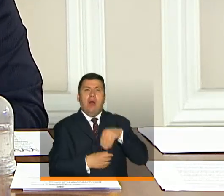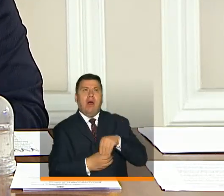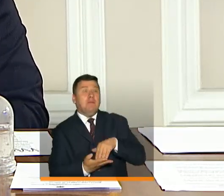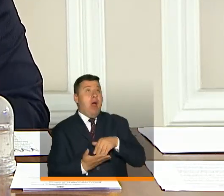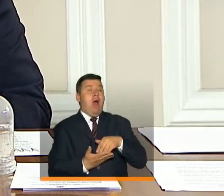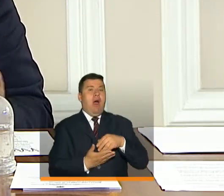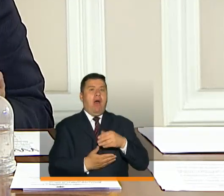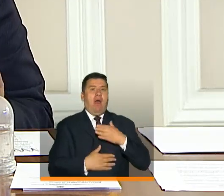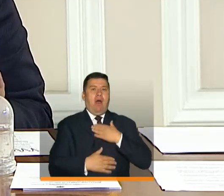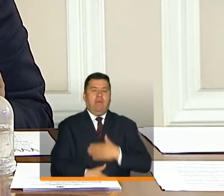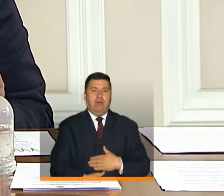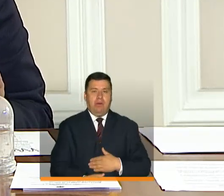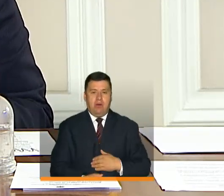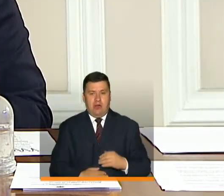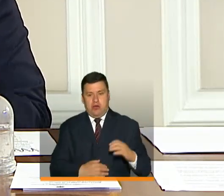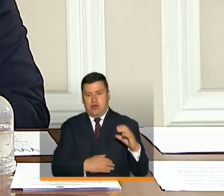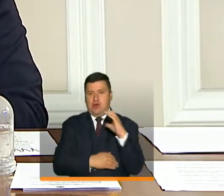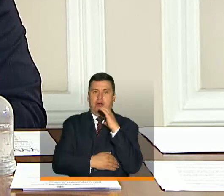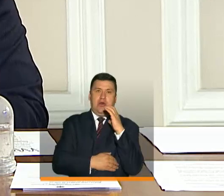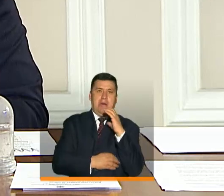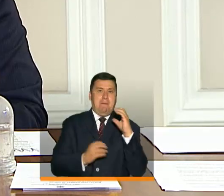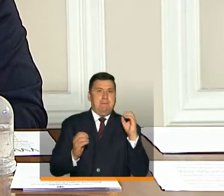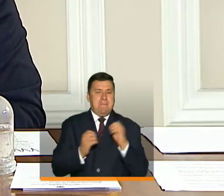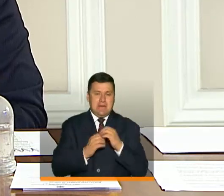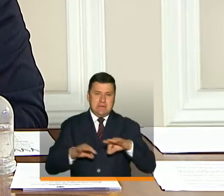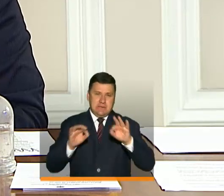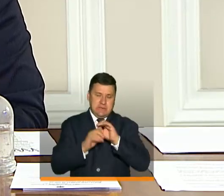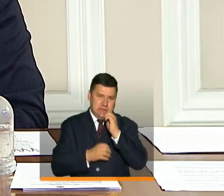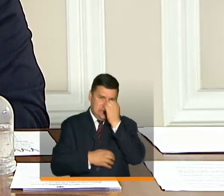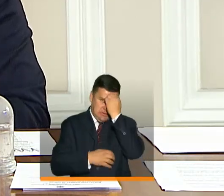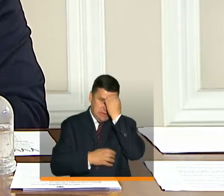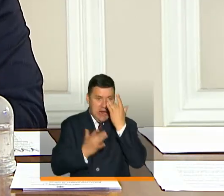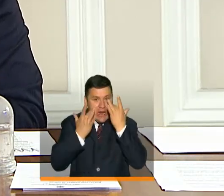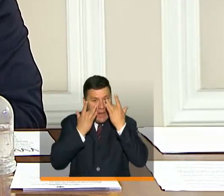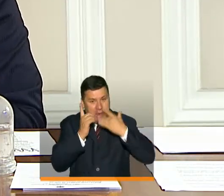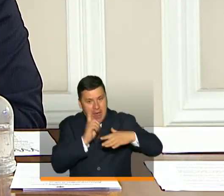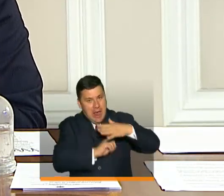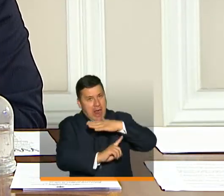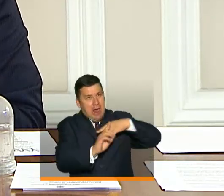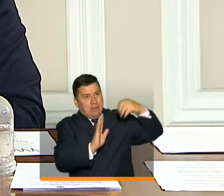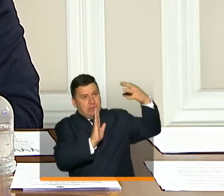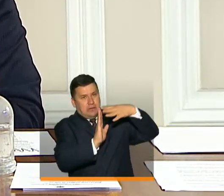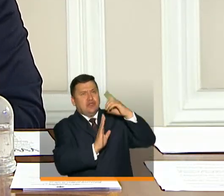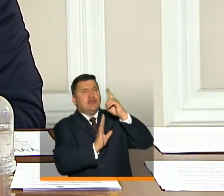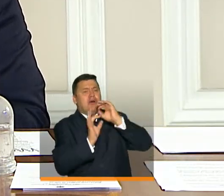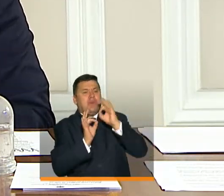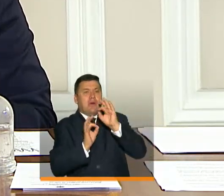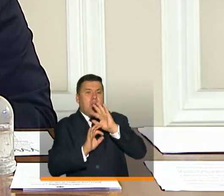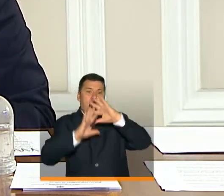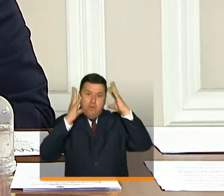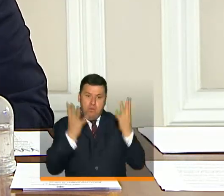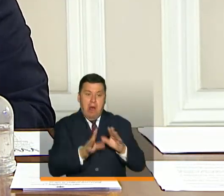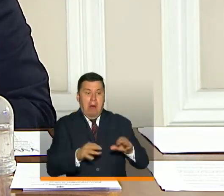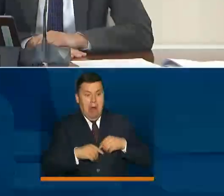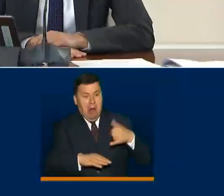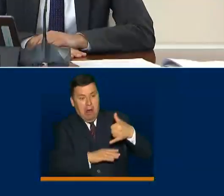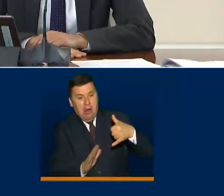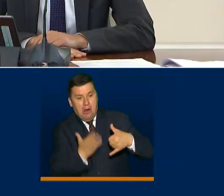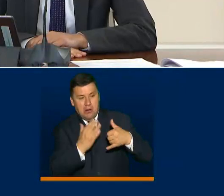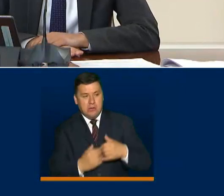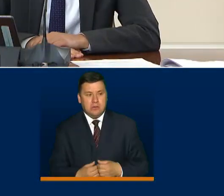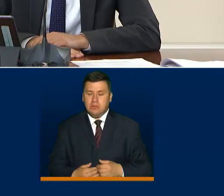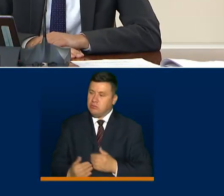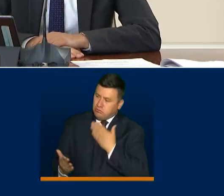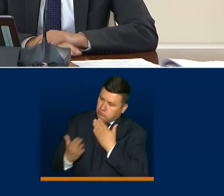pero adicionalmente a que Colombia tenga una de las matrices más limpias de energía, no solamente a nivel regional, sino a nivel mundial.